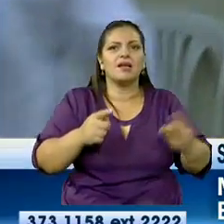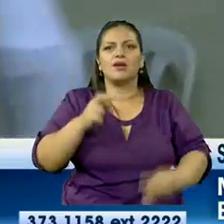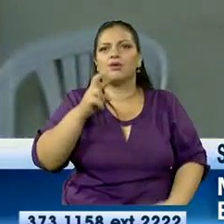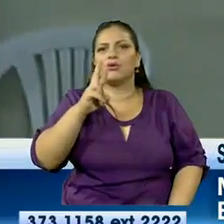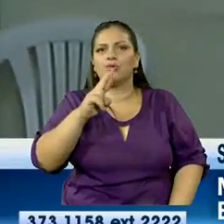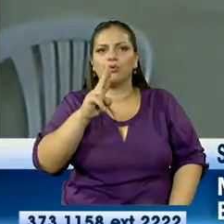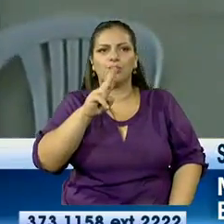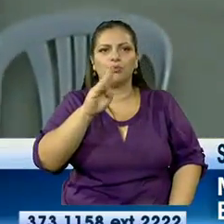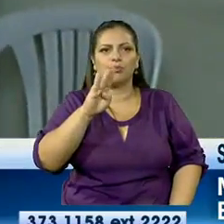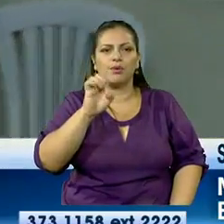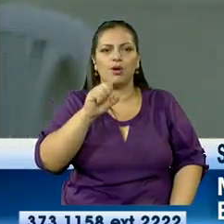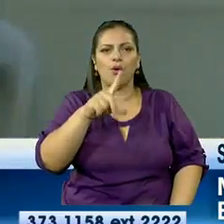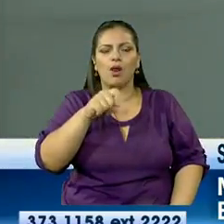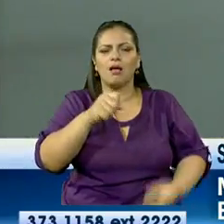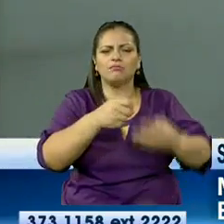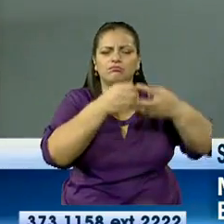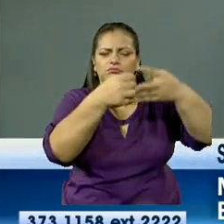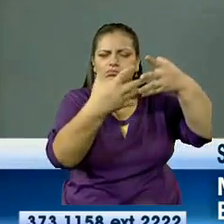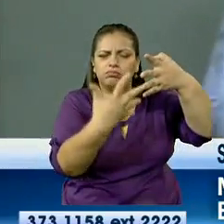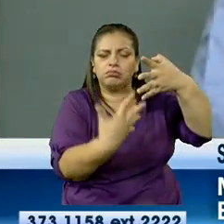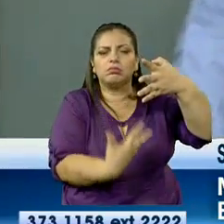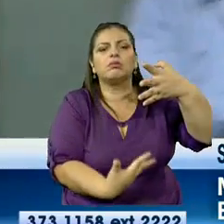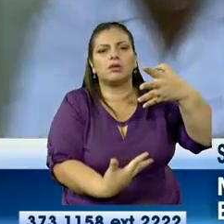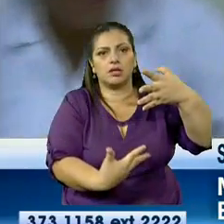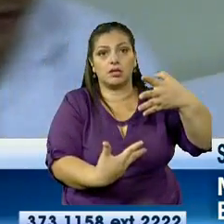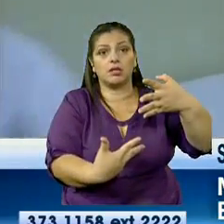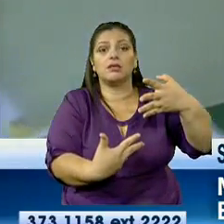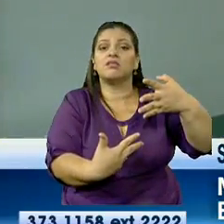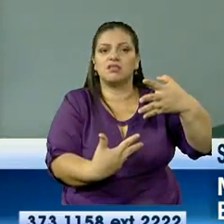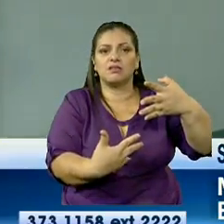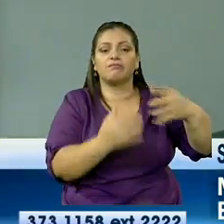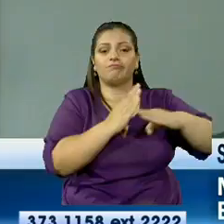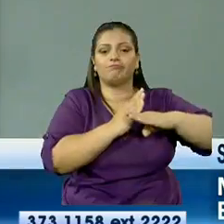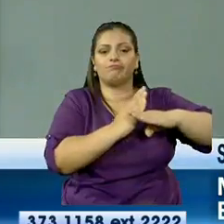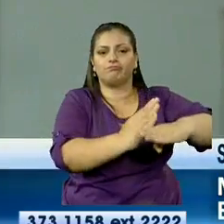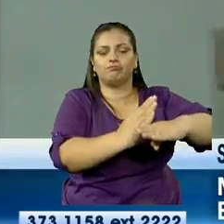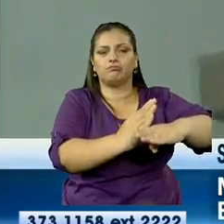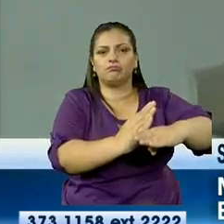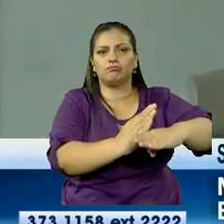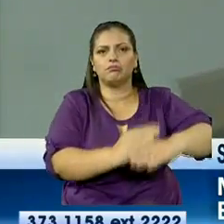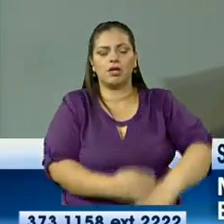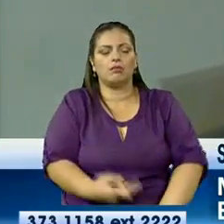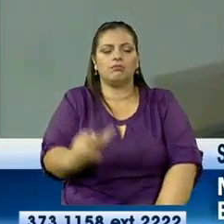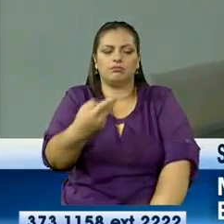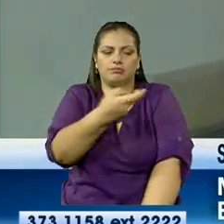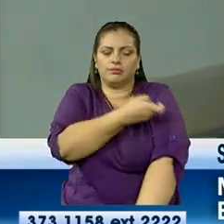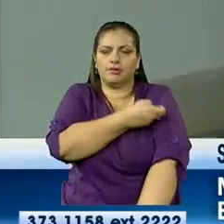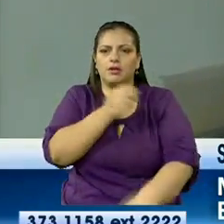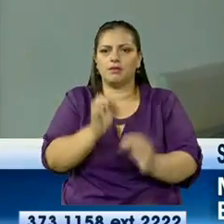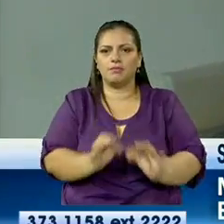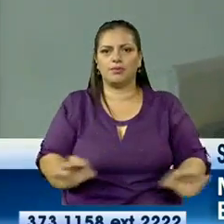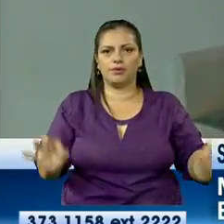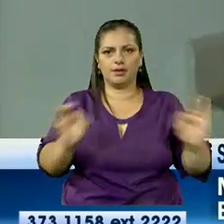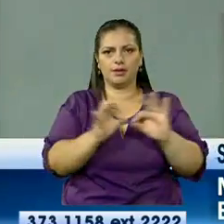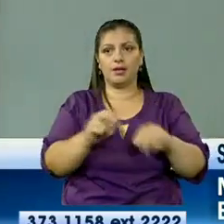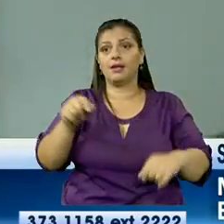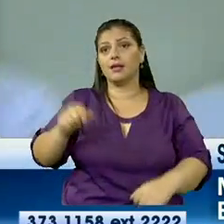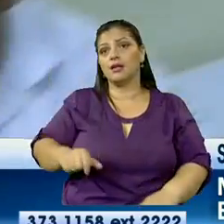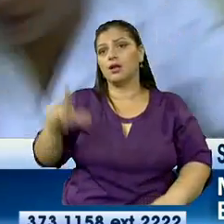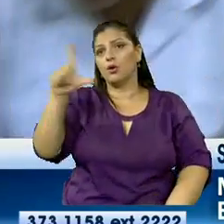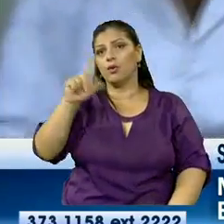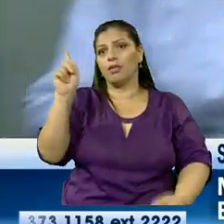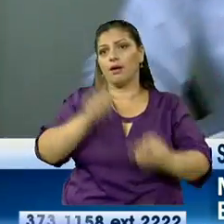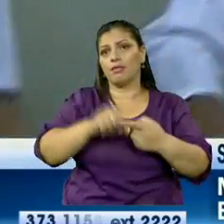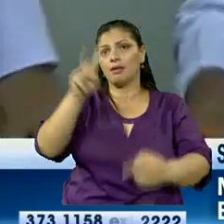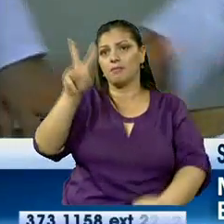Es importante que conozcan los días y horarios en que atienden para que puedan ponerse las vacunas. Vacunamos de lunes a viernes de 8 a 4 y media, ¿no?